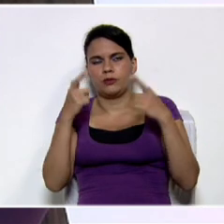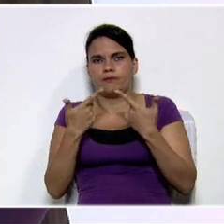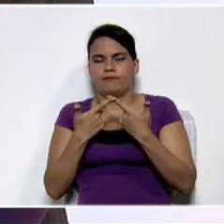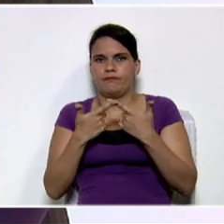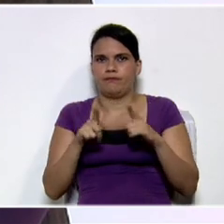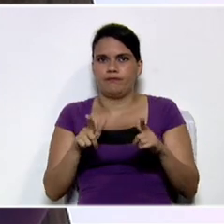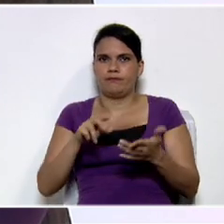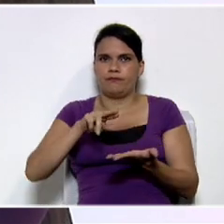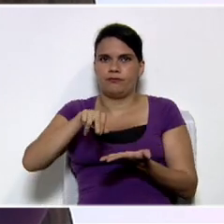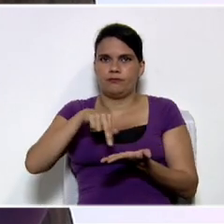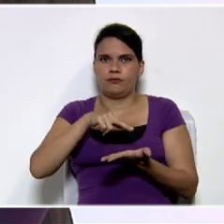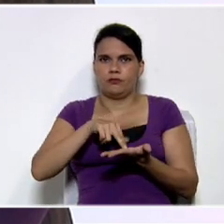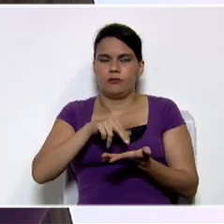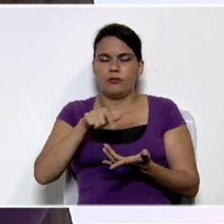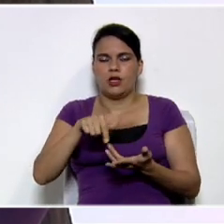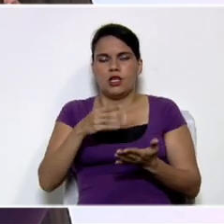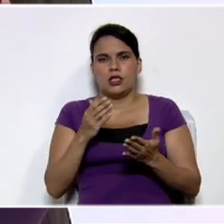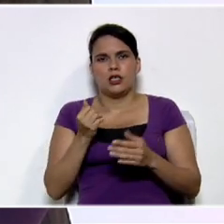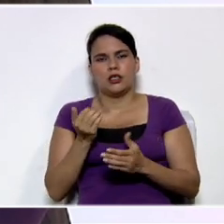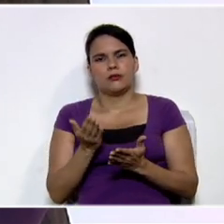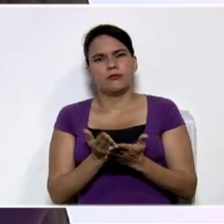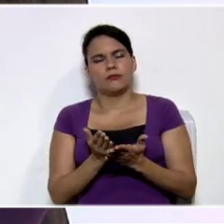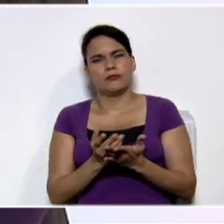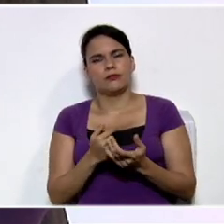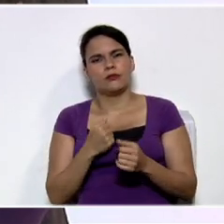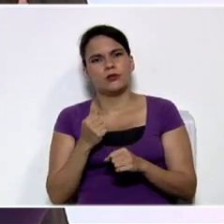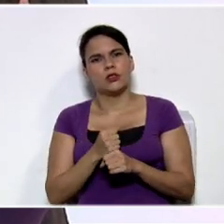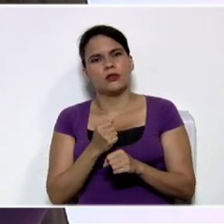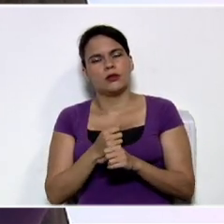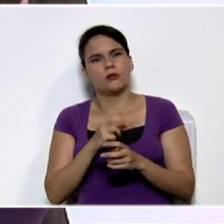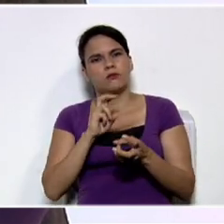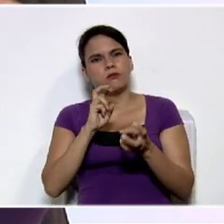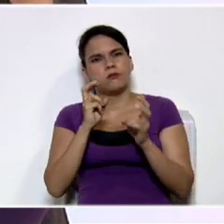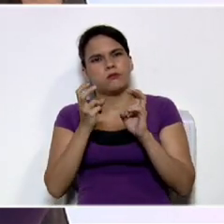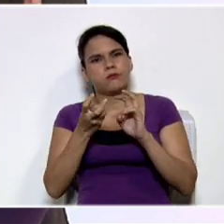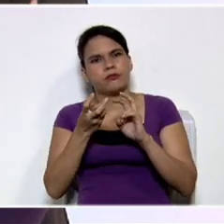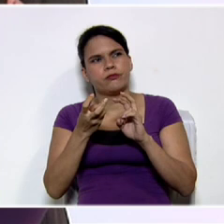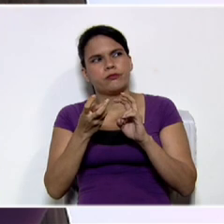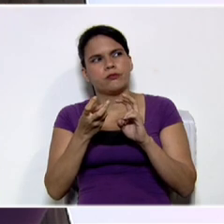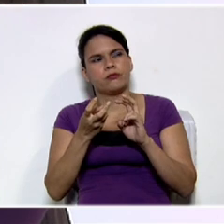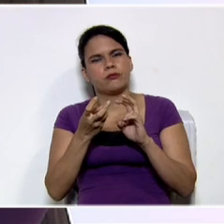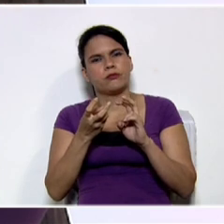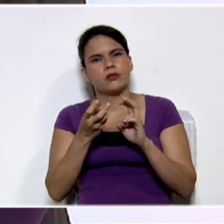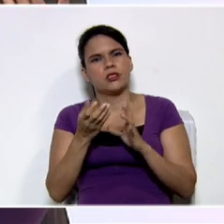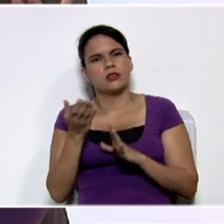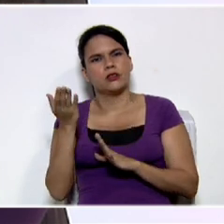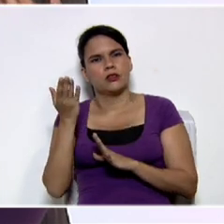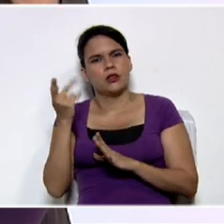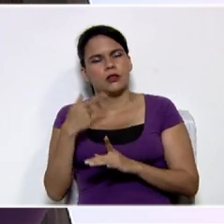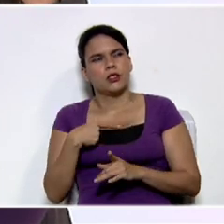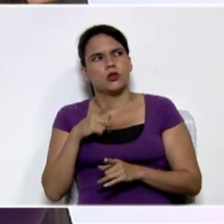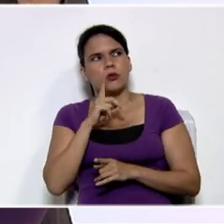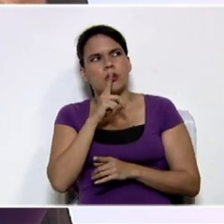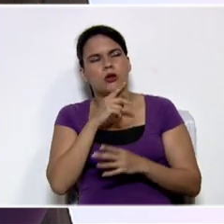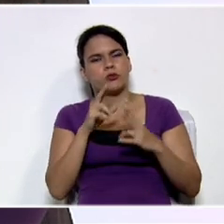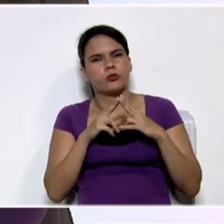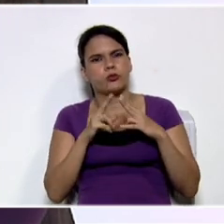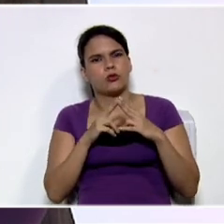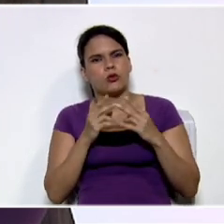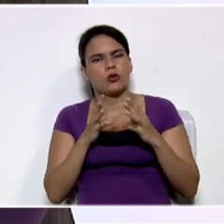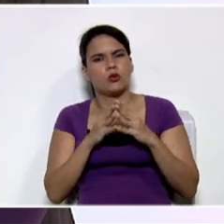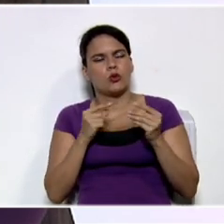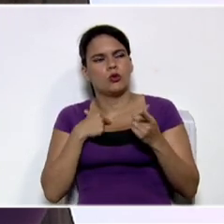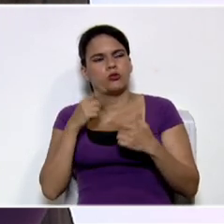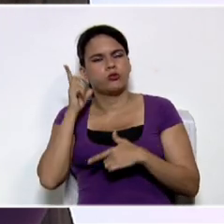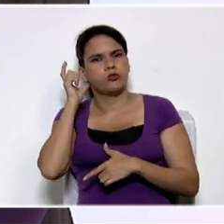esta clase vamos a trabajar un referente teórico también que es bastante nombrado, conocido y sobre todo lo